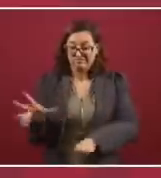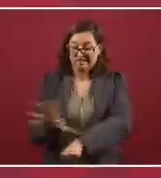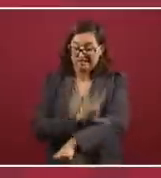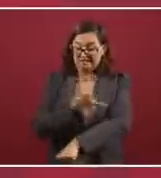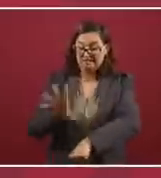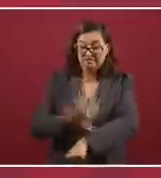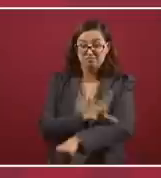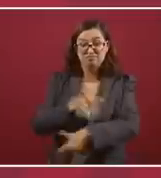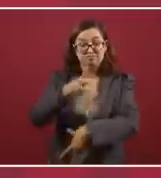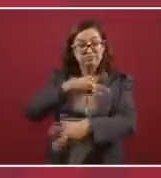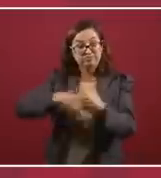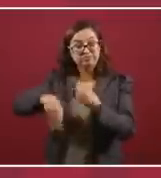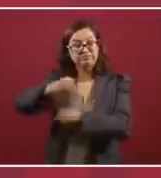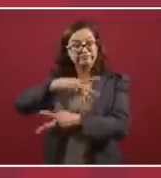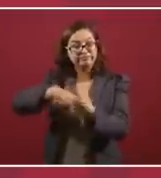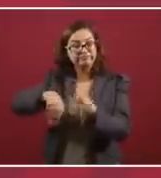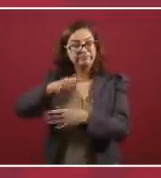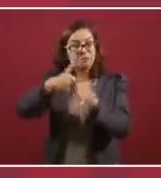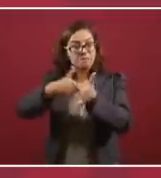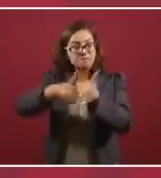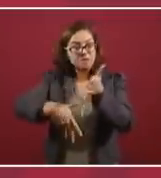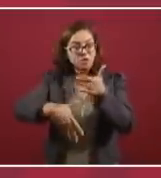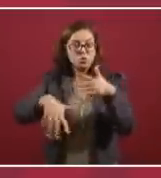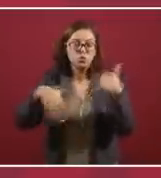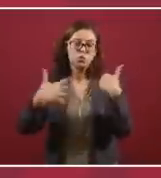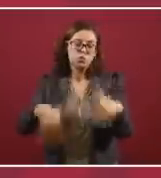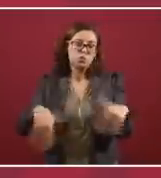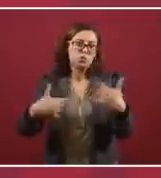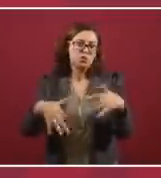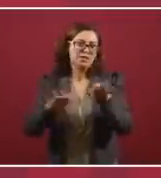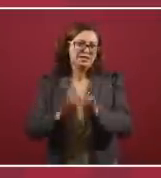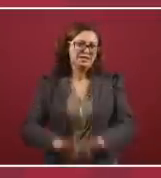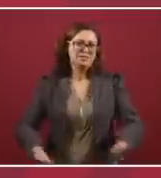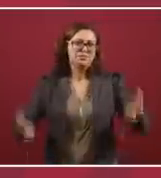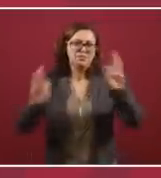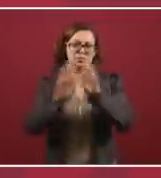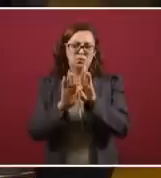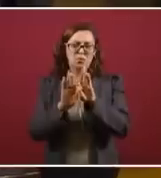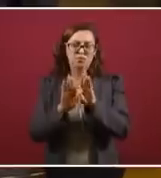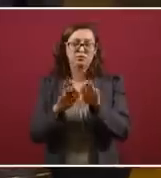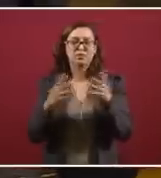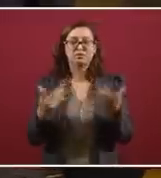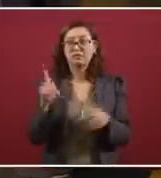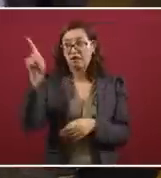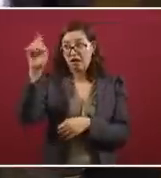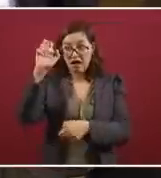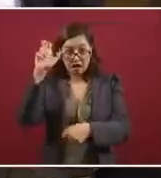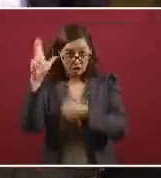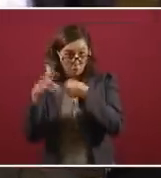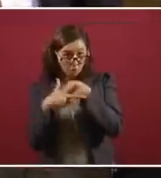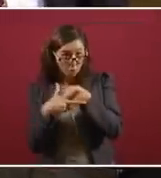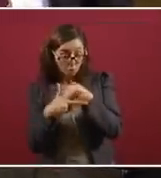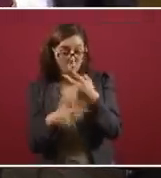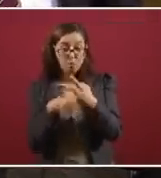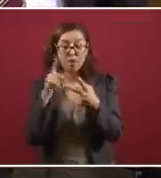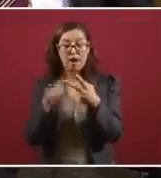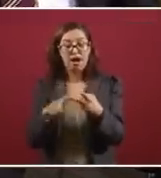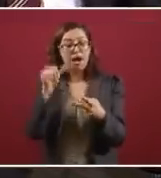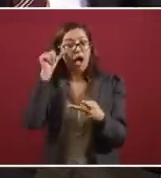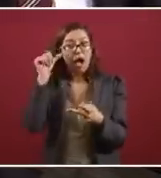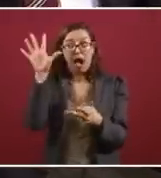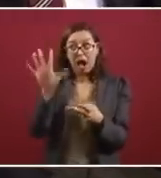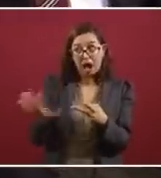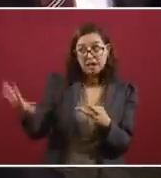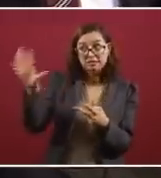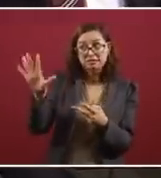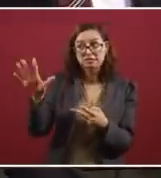una energía barata. Hoy podemos tener energía más barata que los europeos, más barata que los asiáticos,